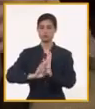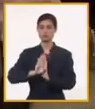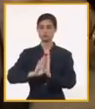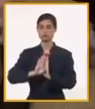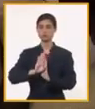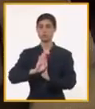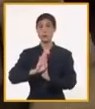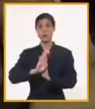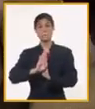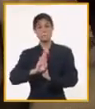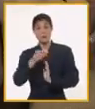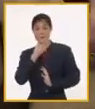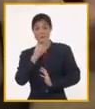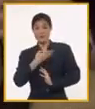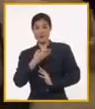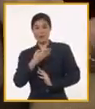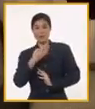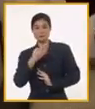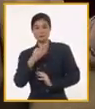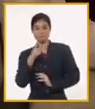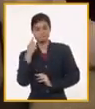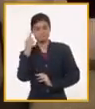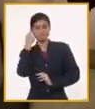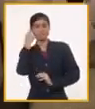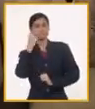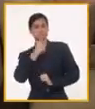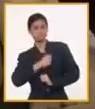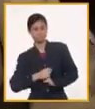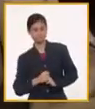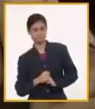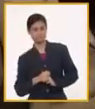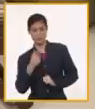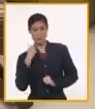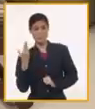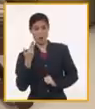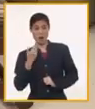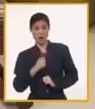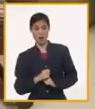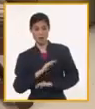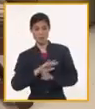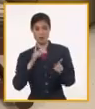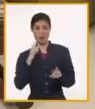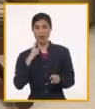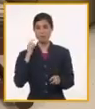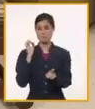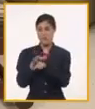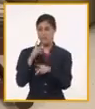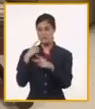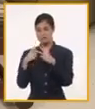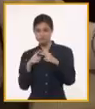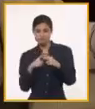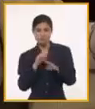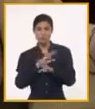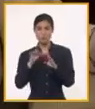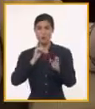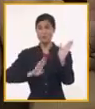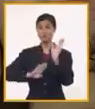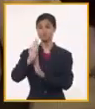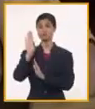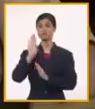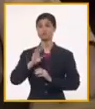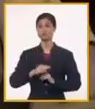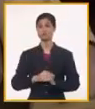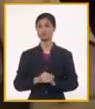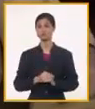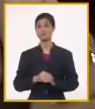Él se dio cuenta de que esto era para más y había que hacer más, efectivamente. Ahora, yo decía... Lo que pasó fue eso.